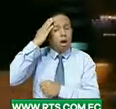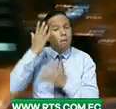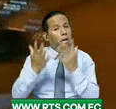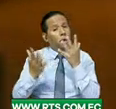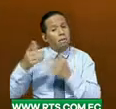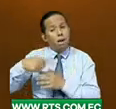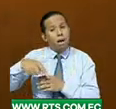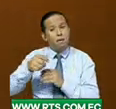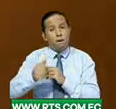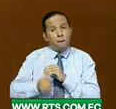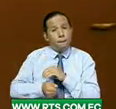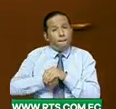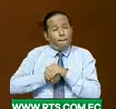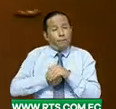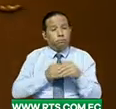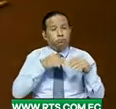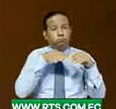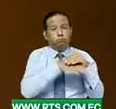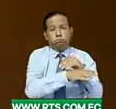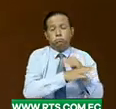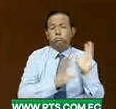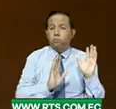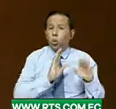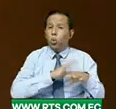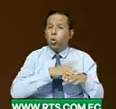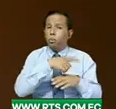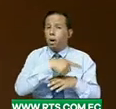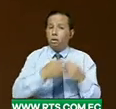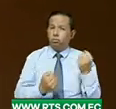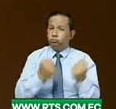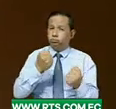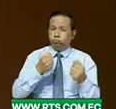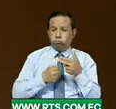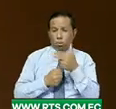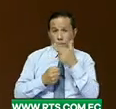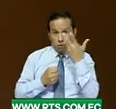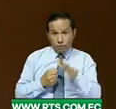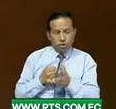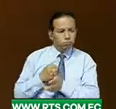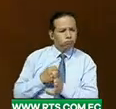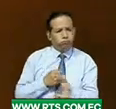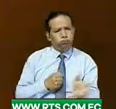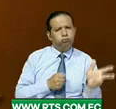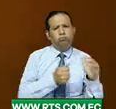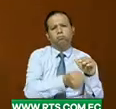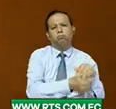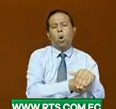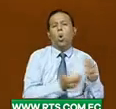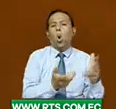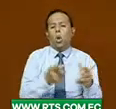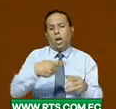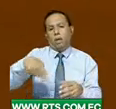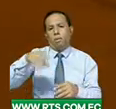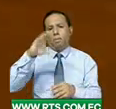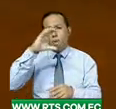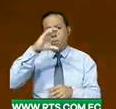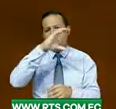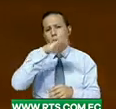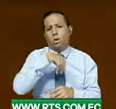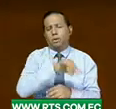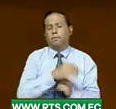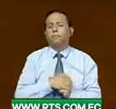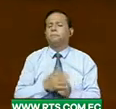haberse escondido o camuflado los responsables de esta nueva muerte violenta registrada en Guayaquil. El